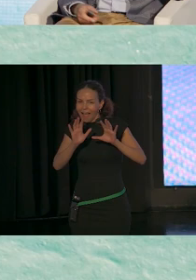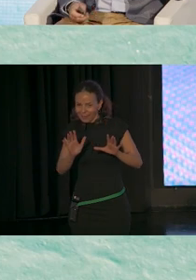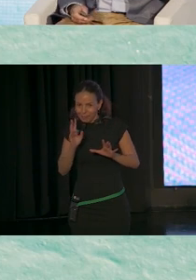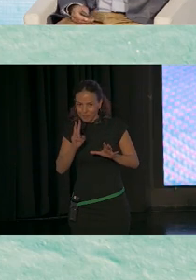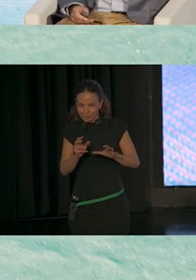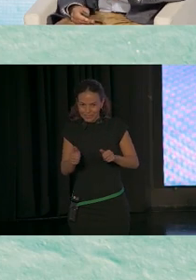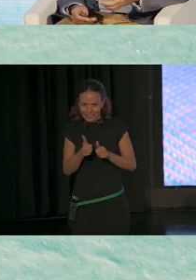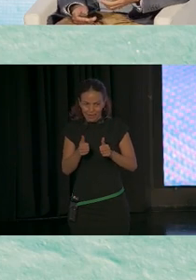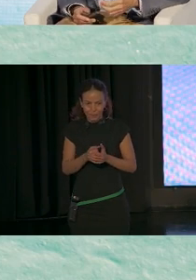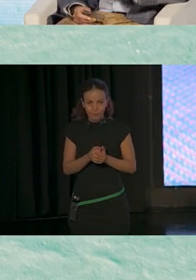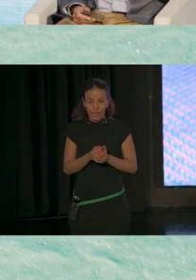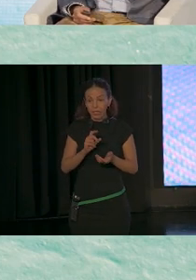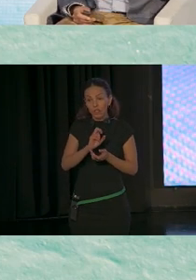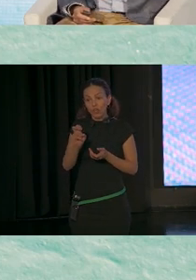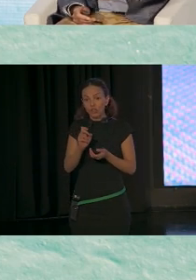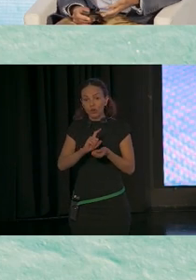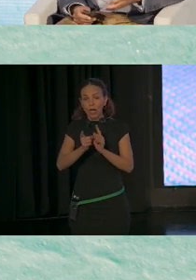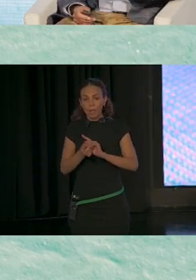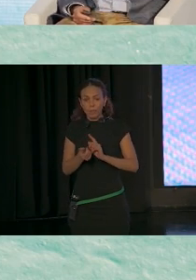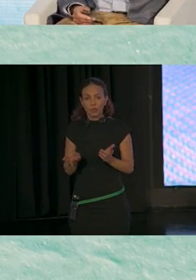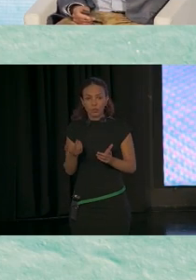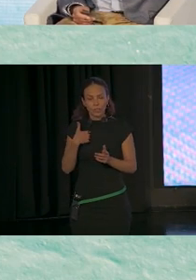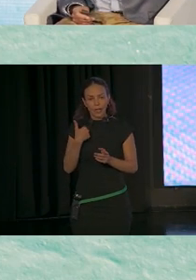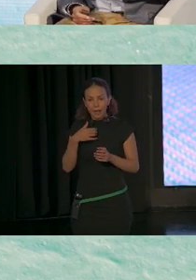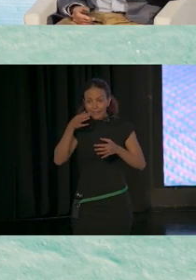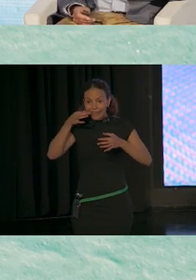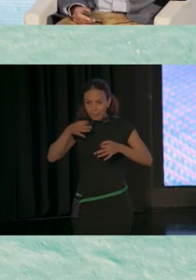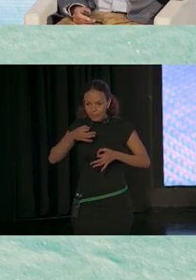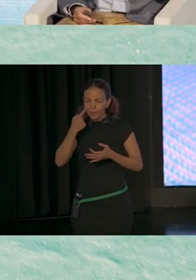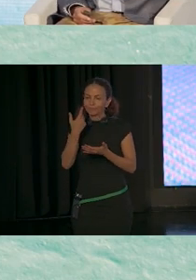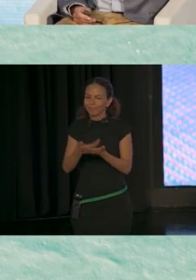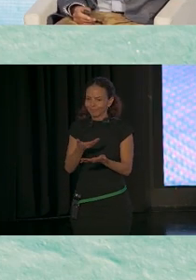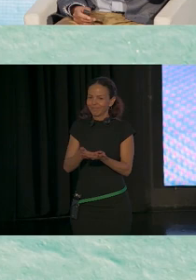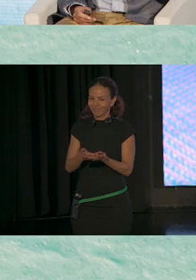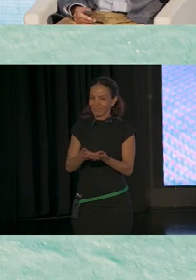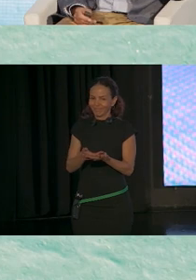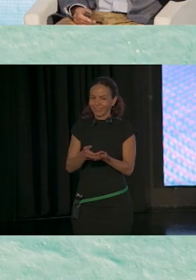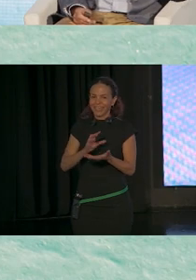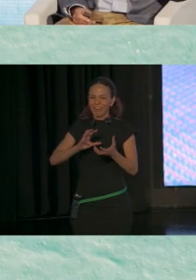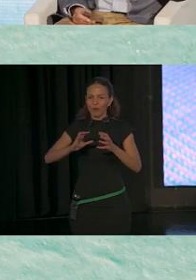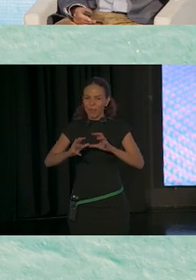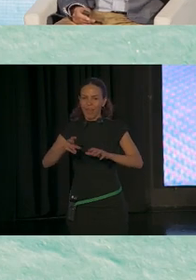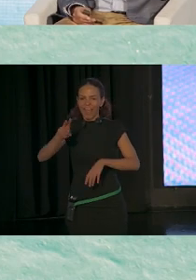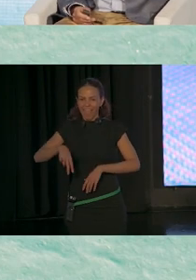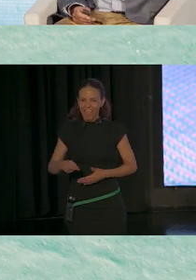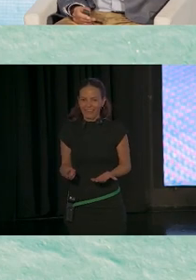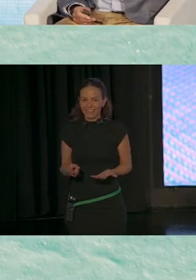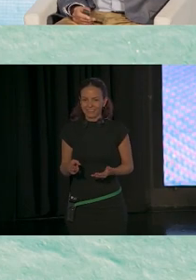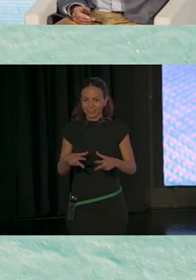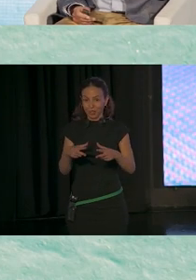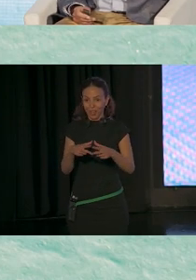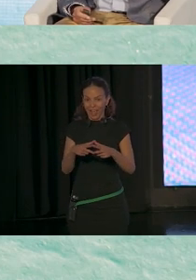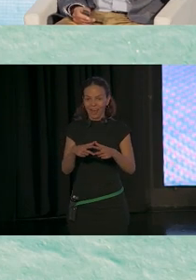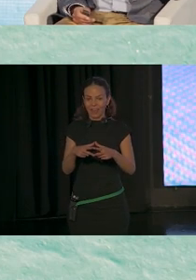Y otro cambio ya, el que realmente indica que esto es una transformación en social, es que